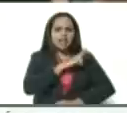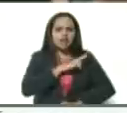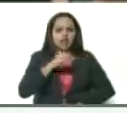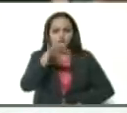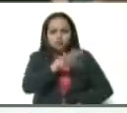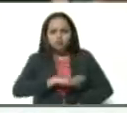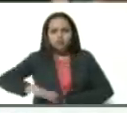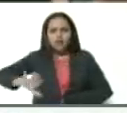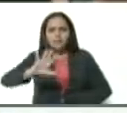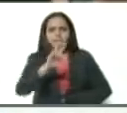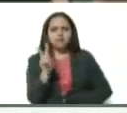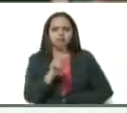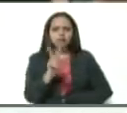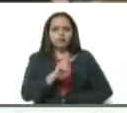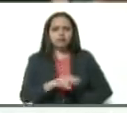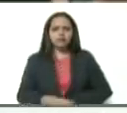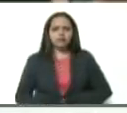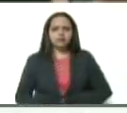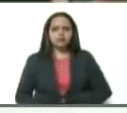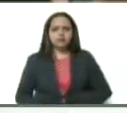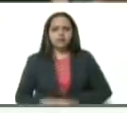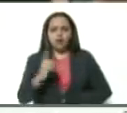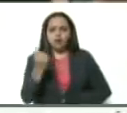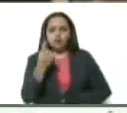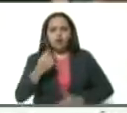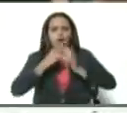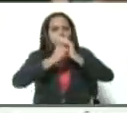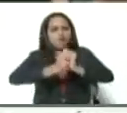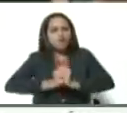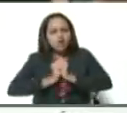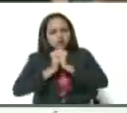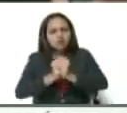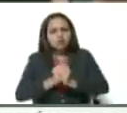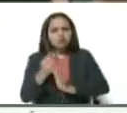Venezuela en una sola oración, en una sola